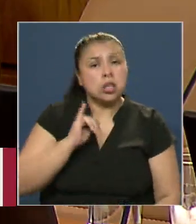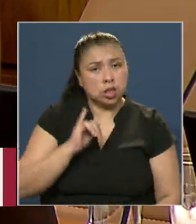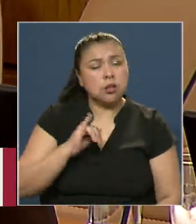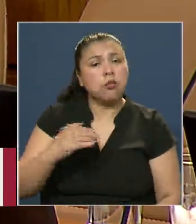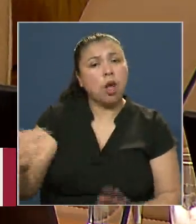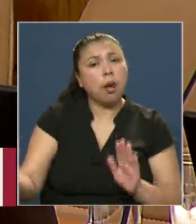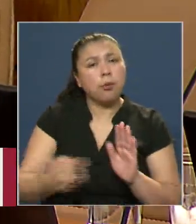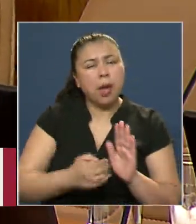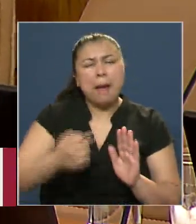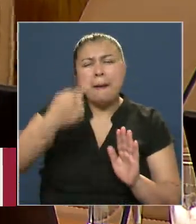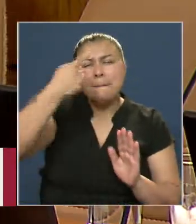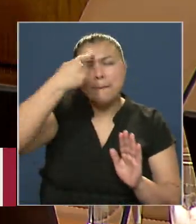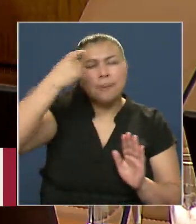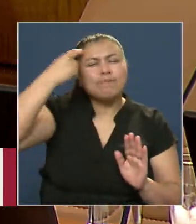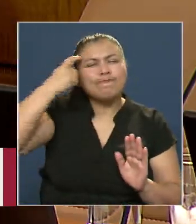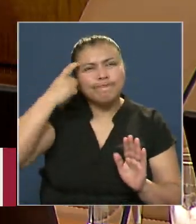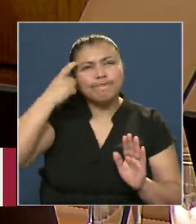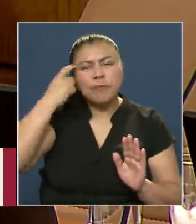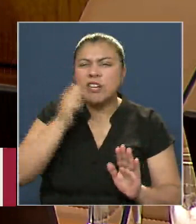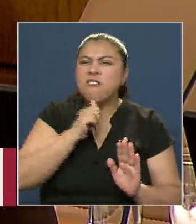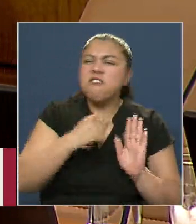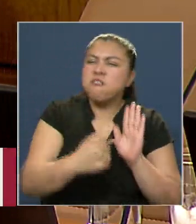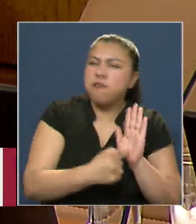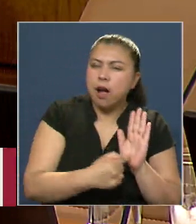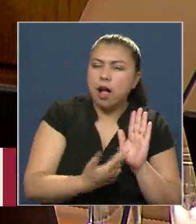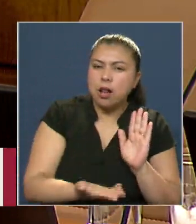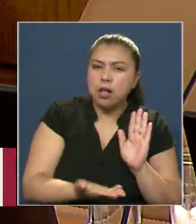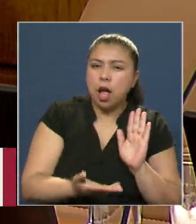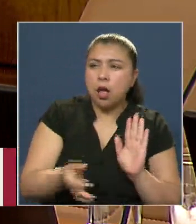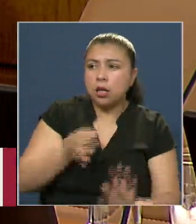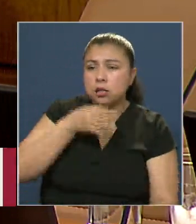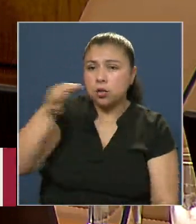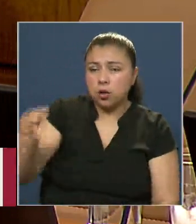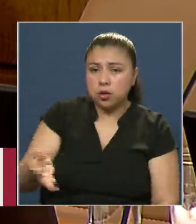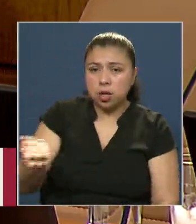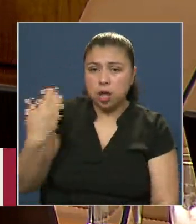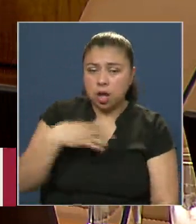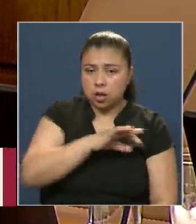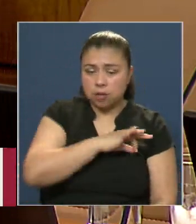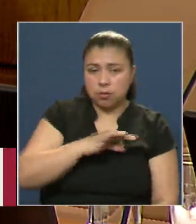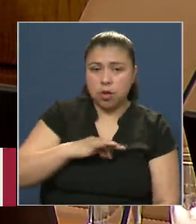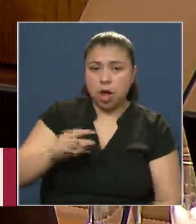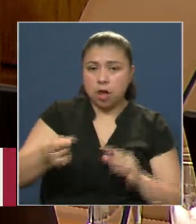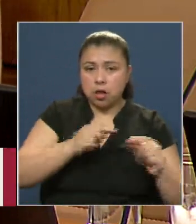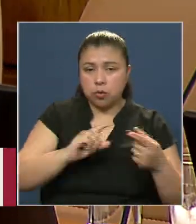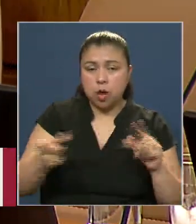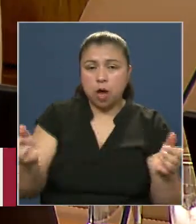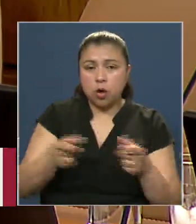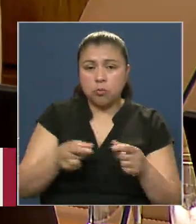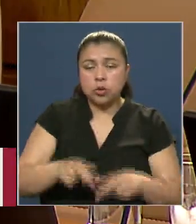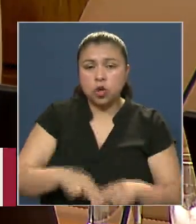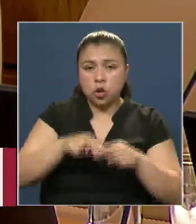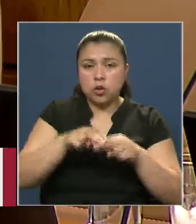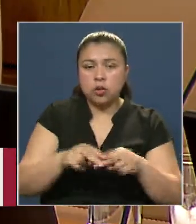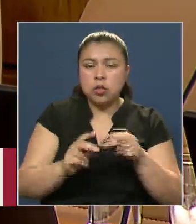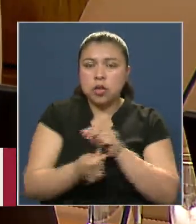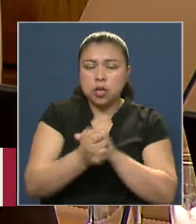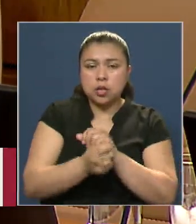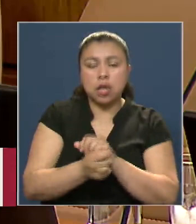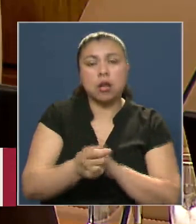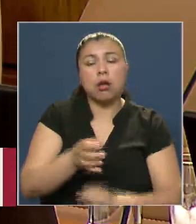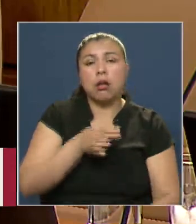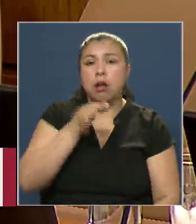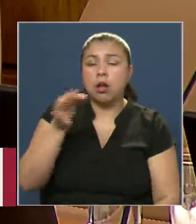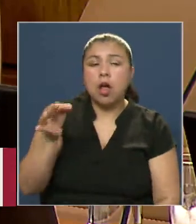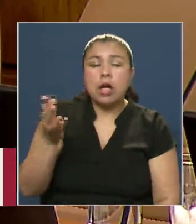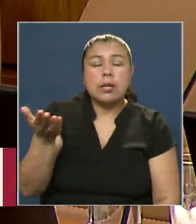creo que le falta algo que se lo comenté al ministro Sichel en la discusión de la Comisión de Hacienda, y